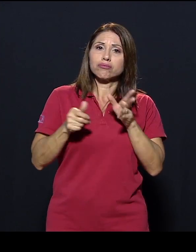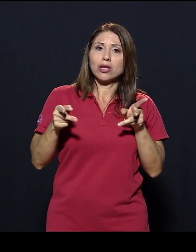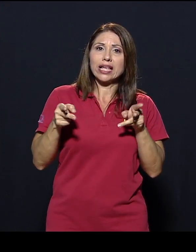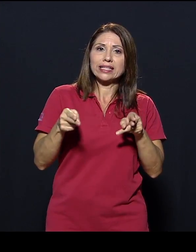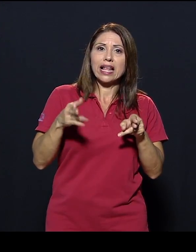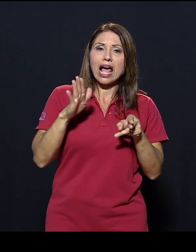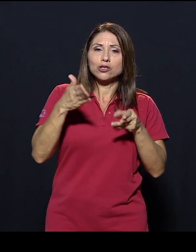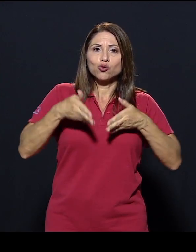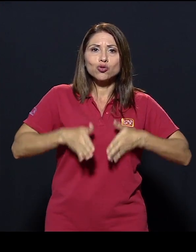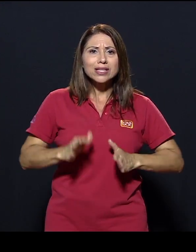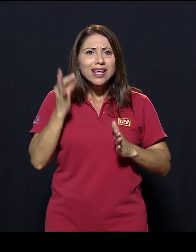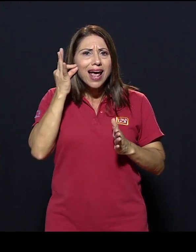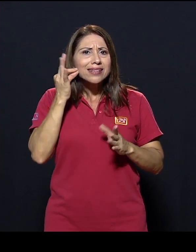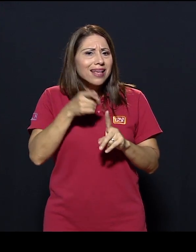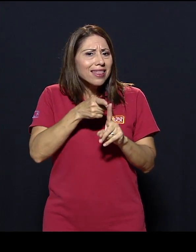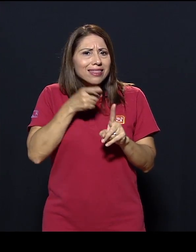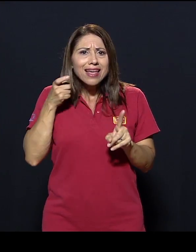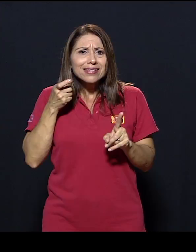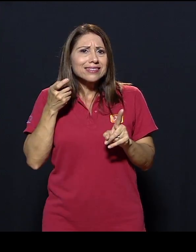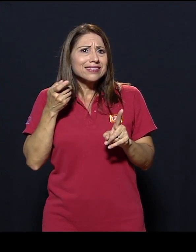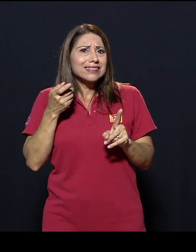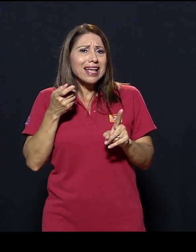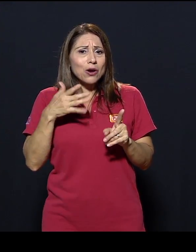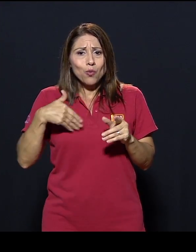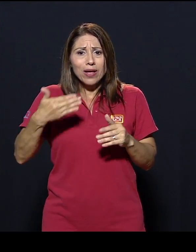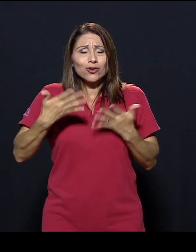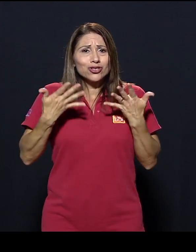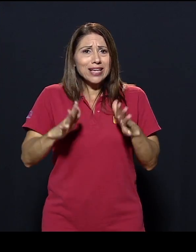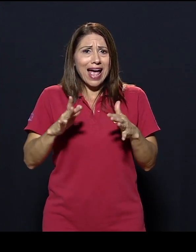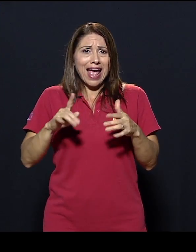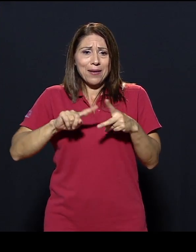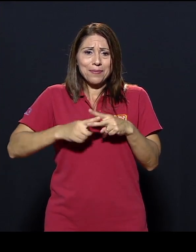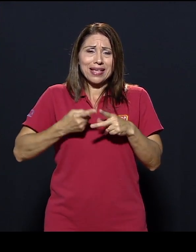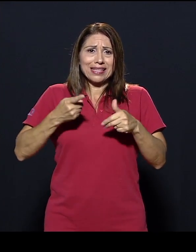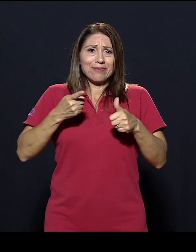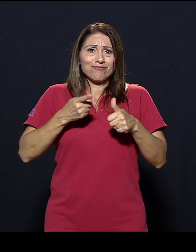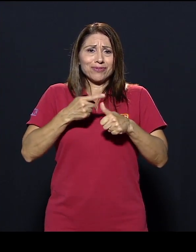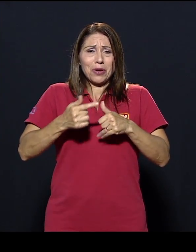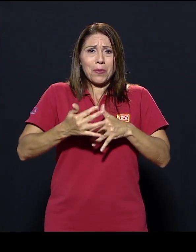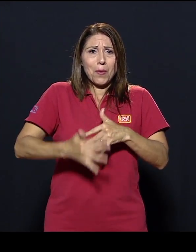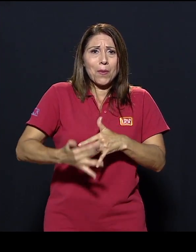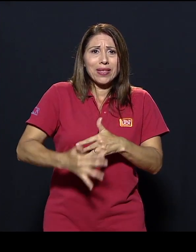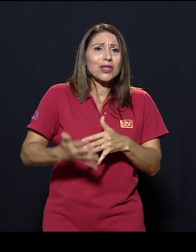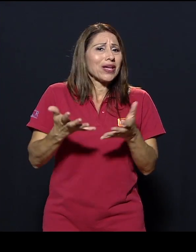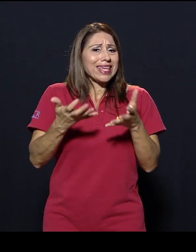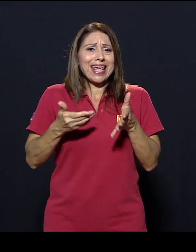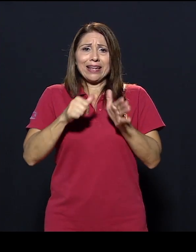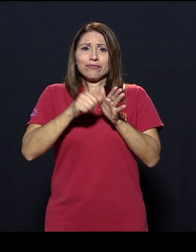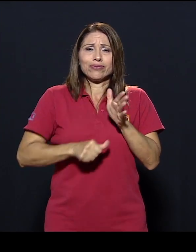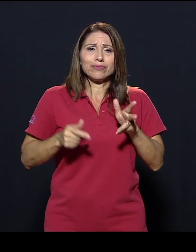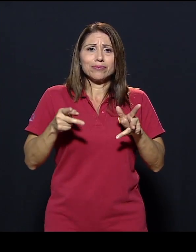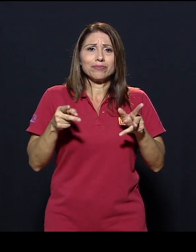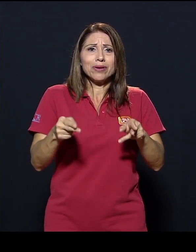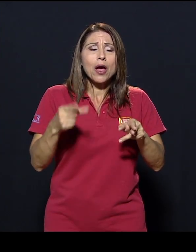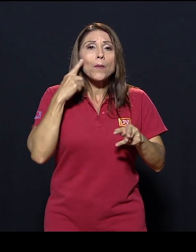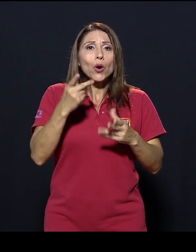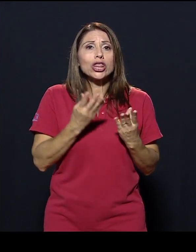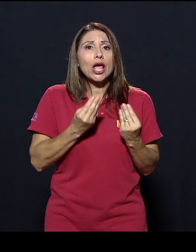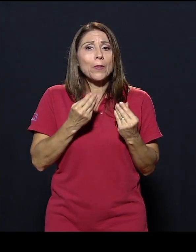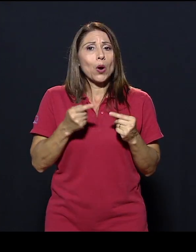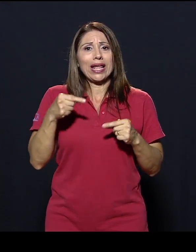quieren esterilizar a sus hijas, ¿verdad?, ya desde sus primeros periodos, con el temor, ¿verdad?, de que no vayan a